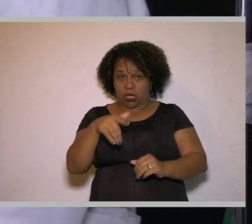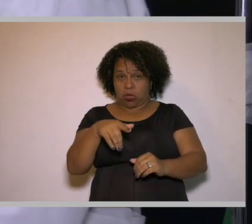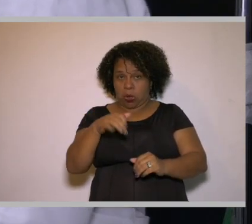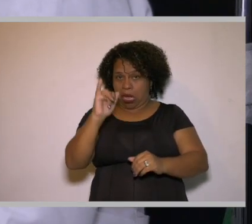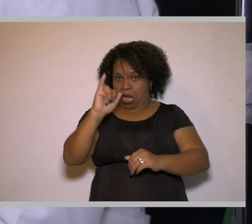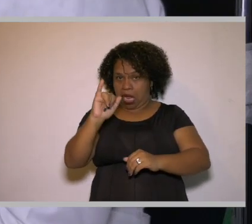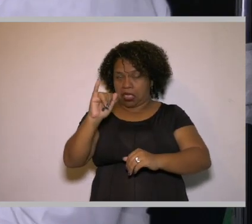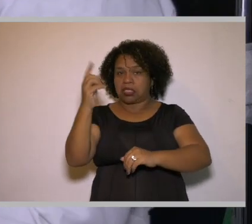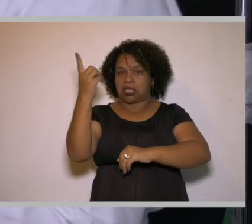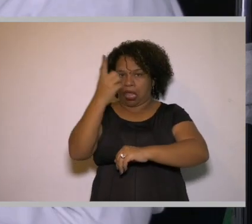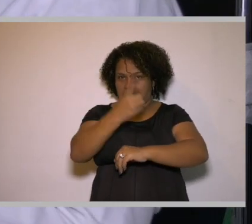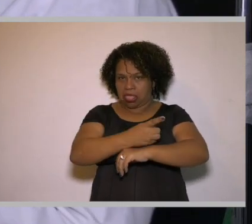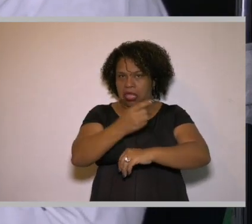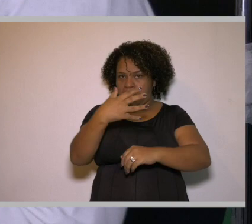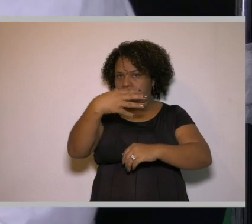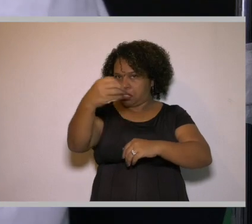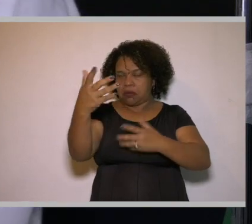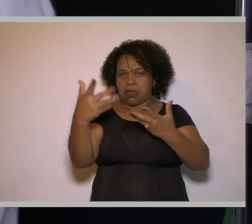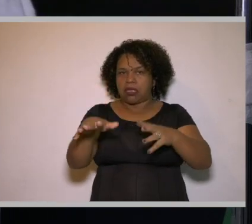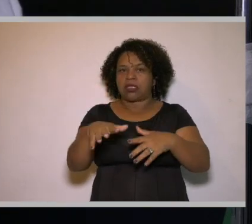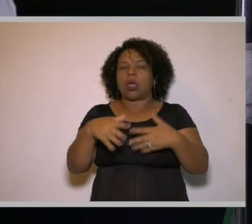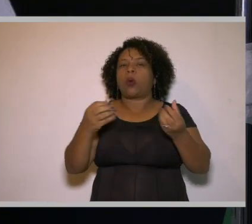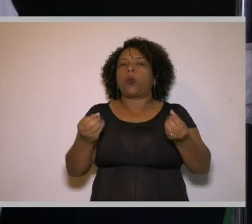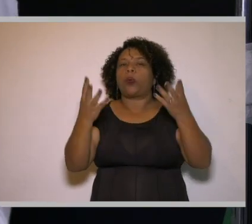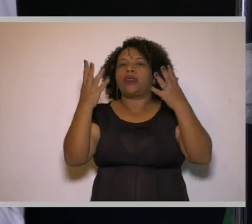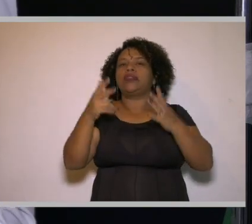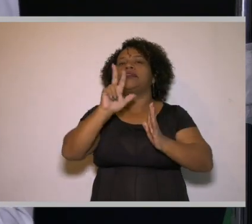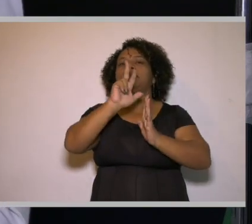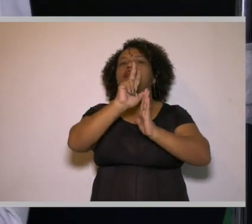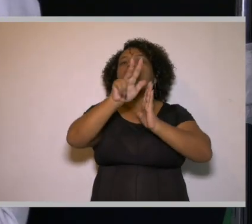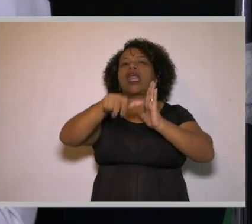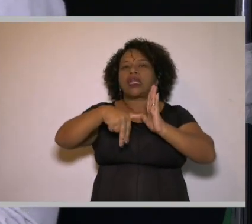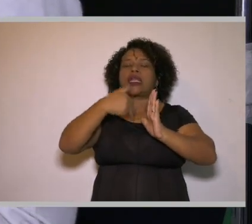a la casa, 3 horas le damos a tolerar